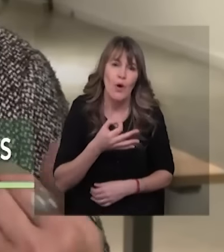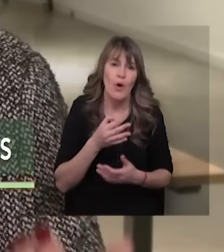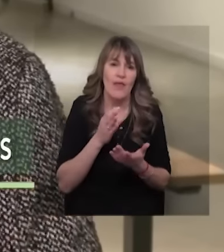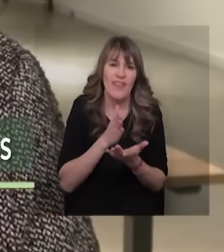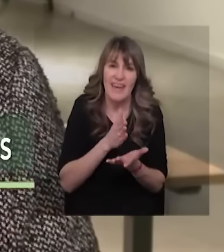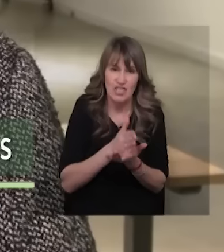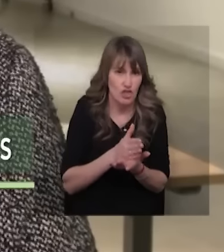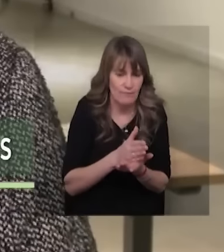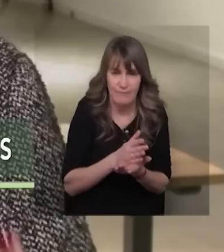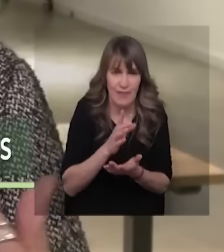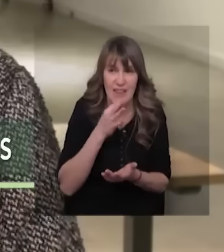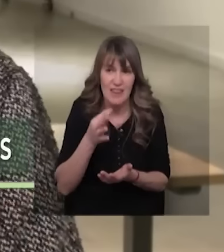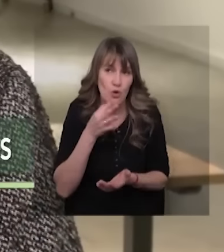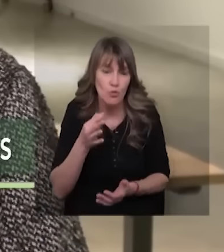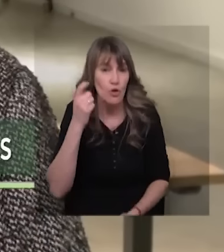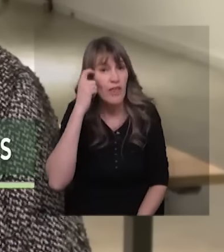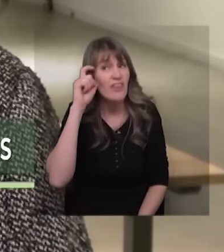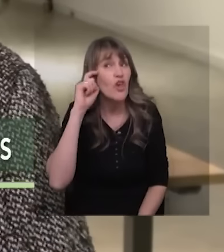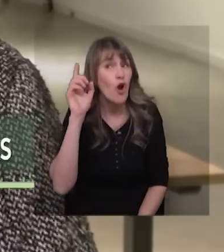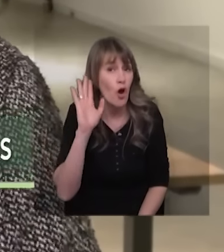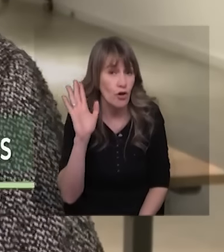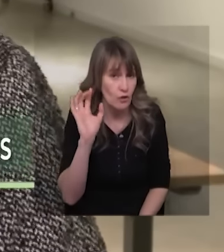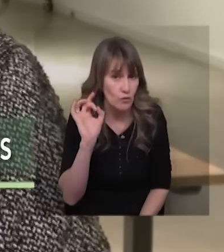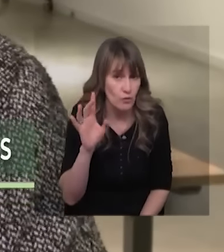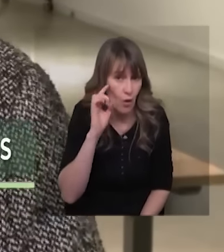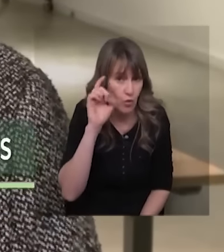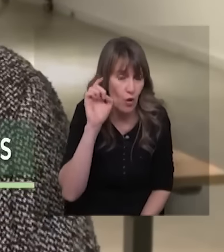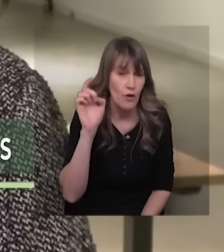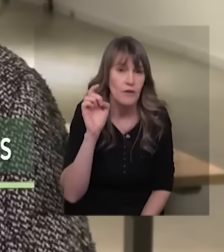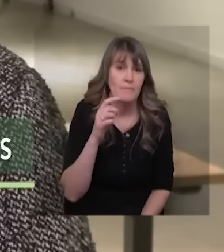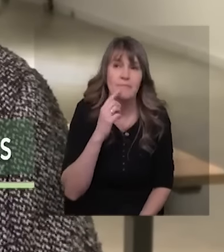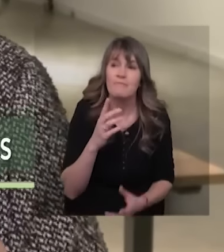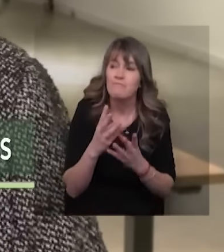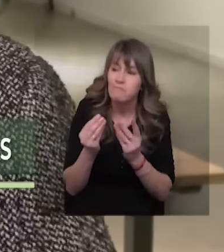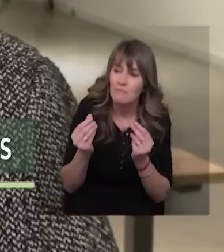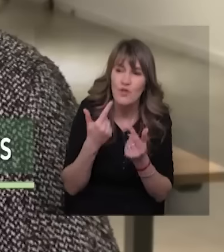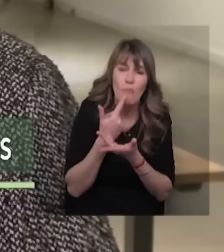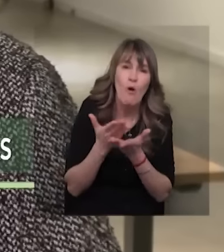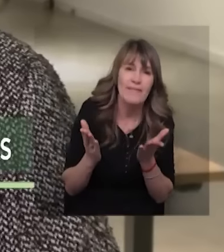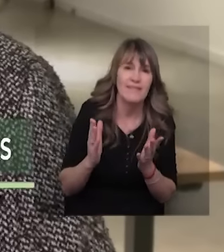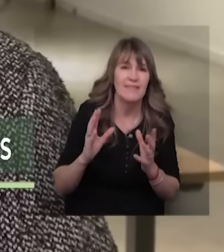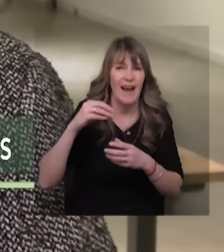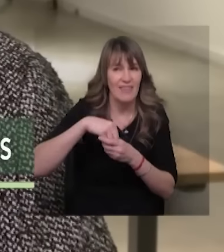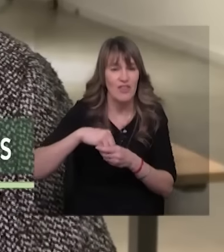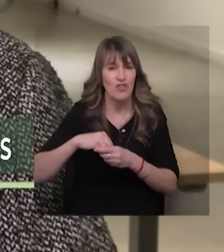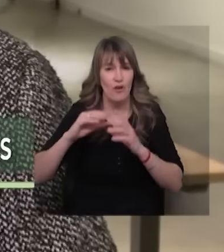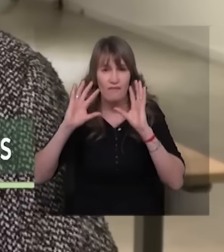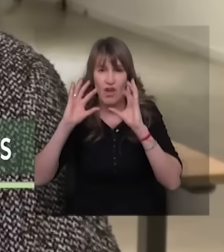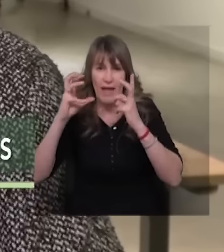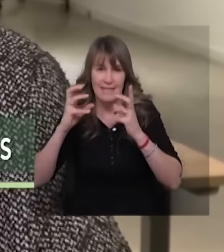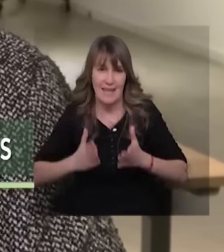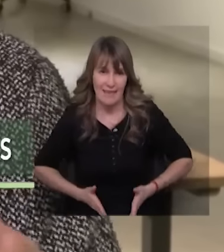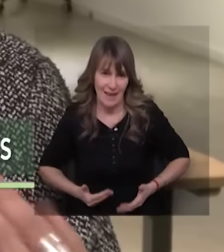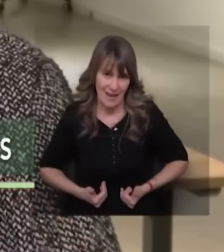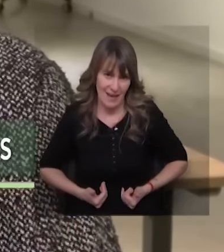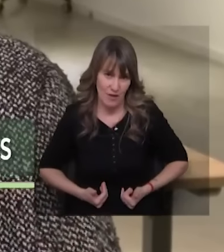discurso óg lo que trata es de invisibilizar la propia violencia de género o